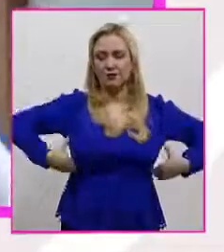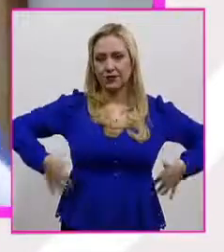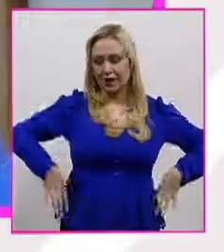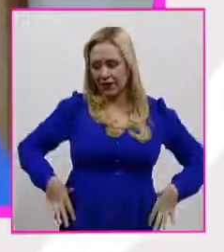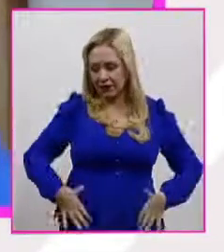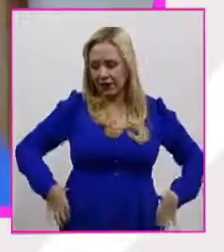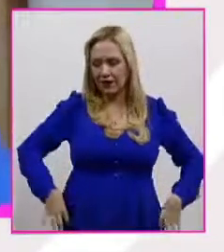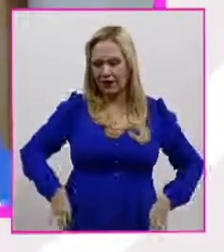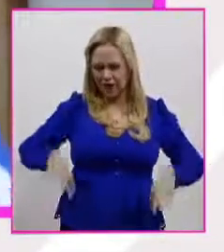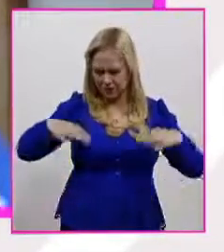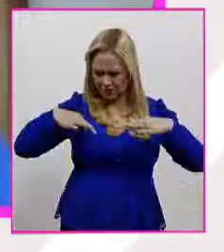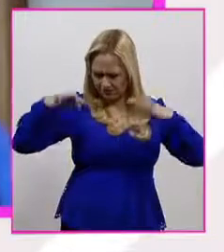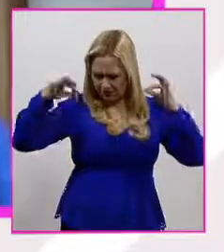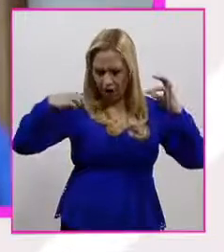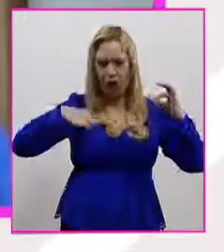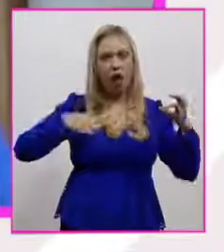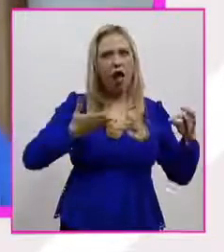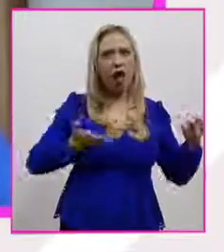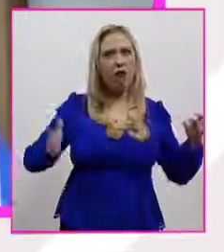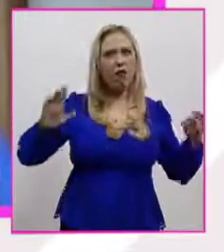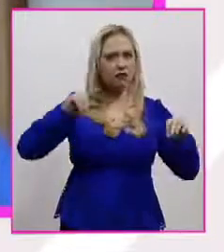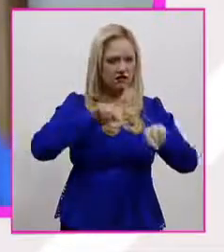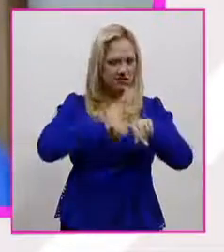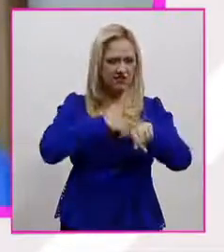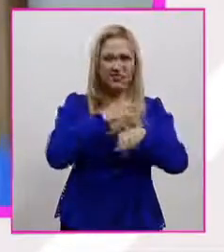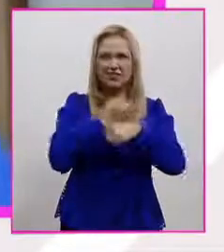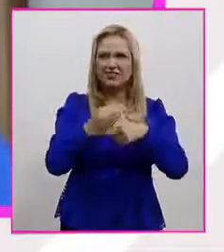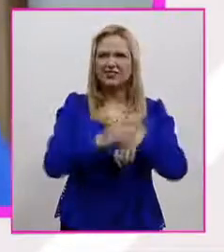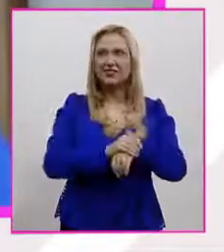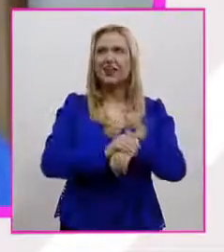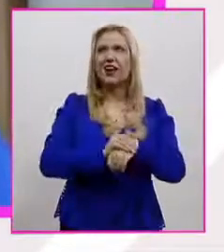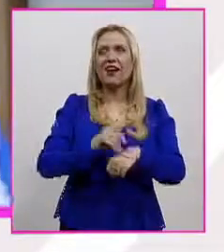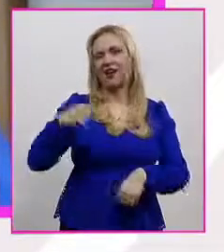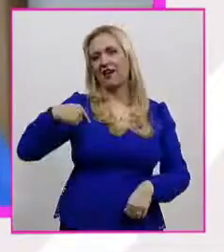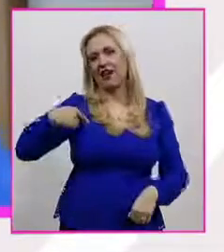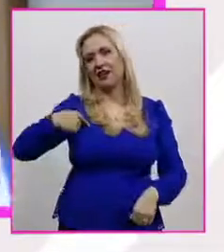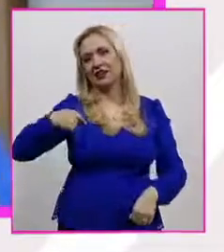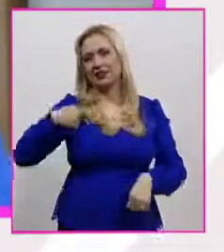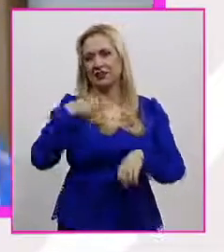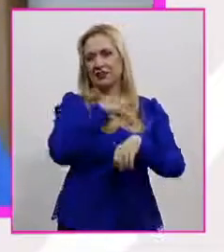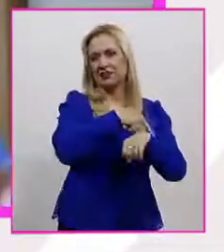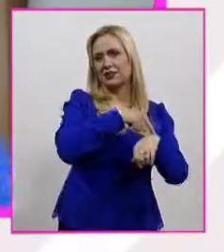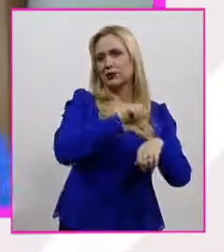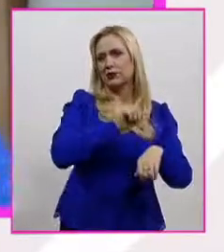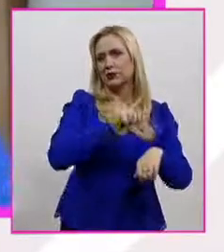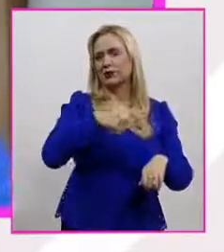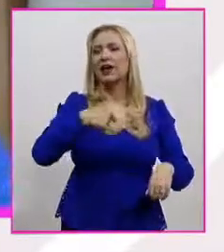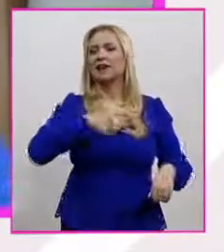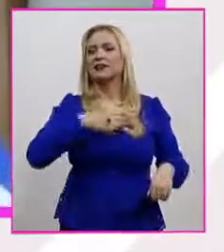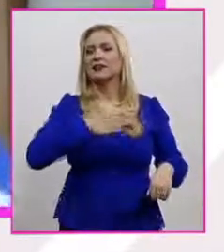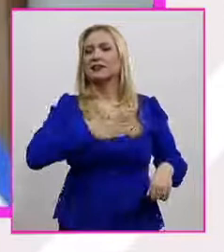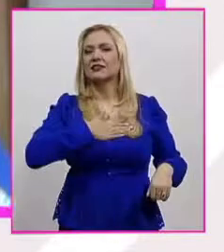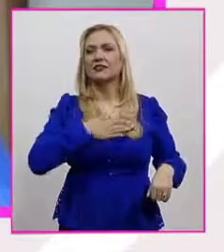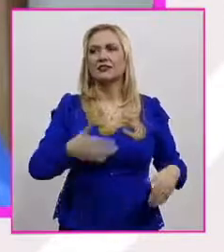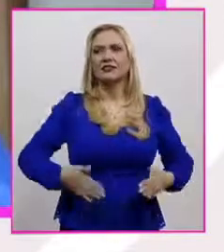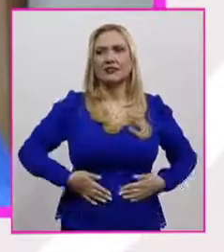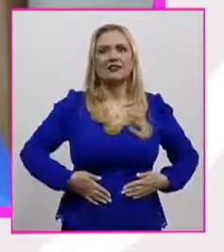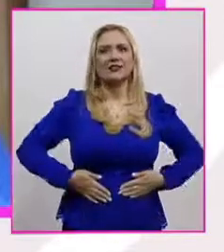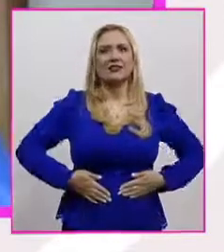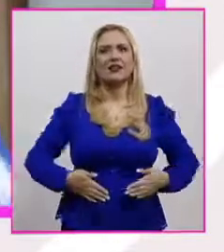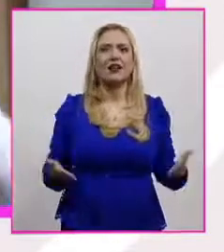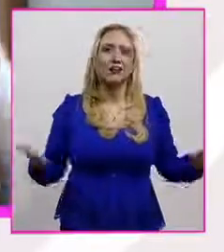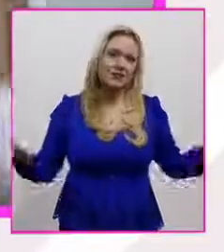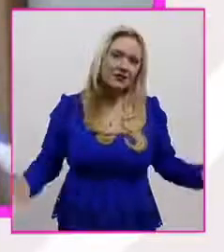la autoidentificación. La propia persona identifica qué tono de piel tiene. Otra es entrenar a los entrevistadores para que una vez